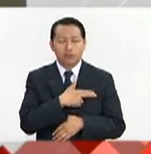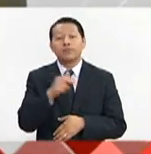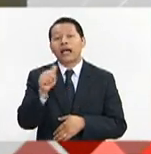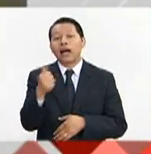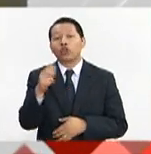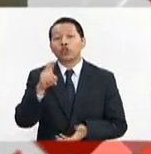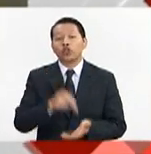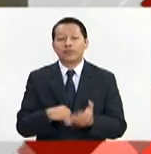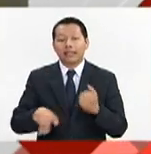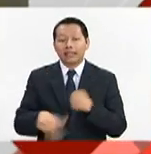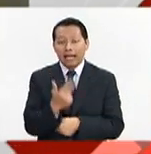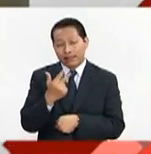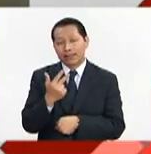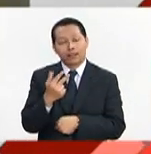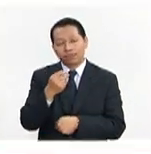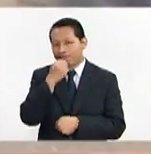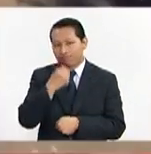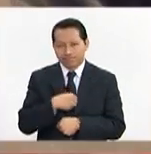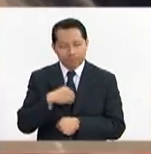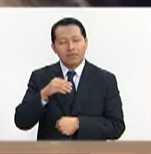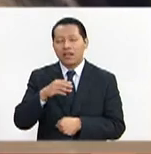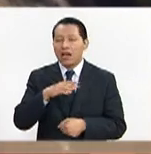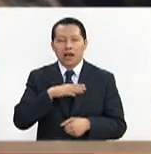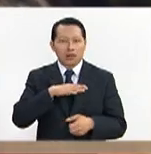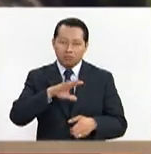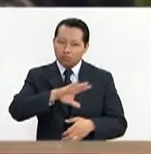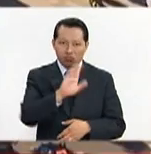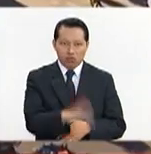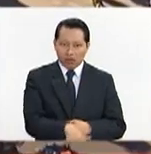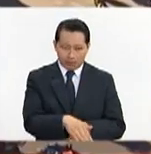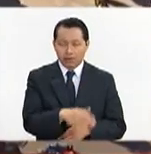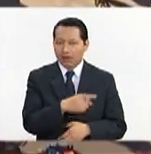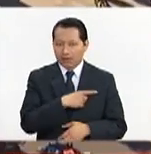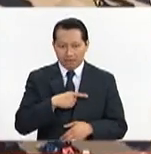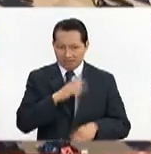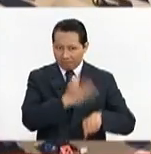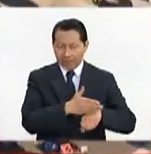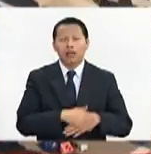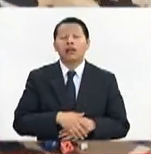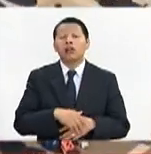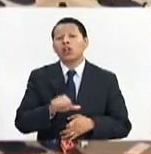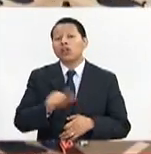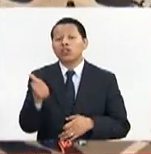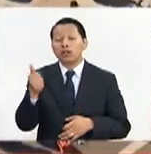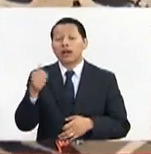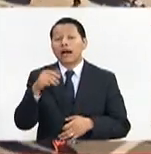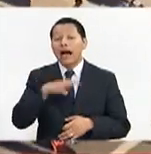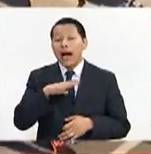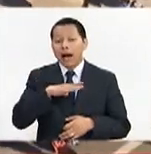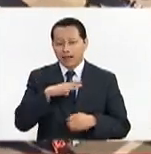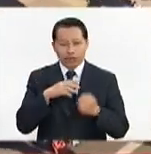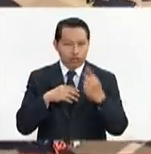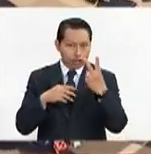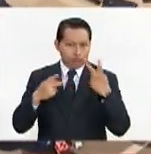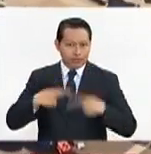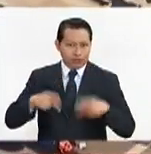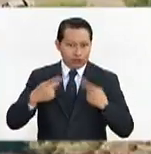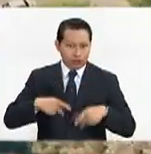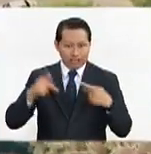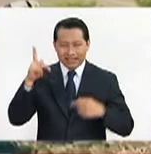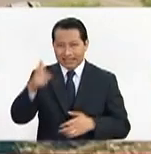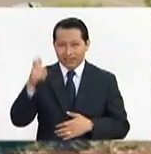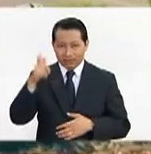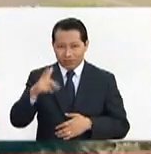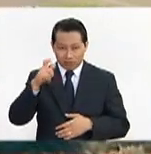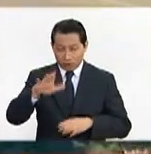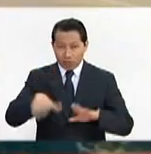agosto del 2013 fue condenado a muerte. El 2 de diciembre de 2015, Tafen Malik y Sien Rizgan dispararon